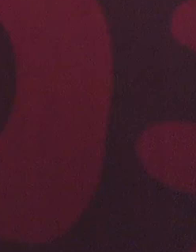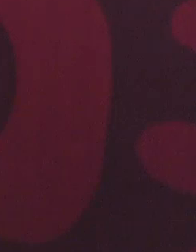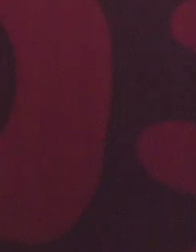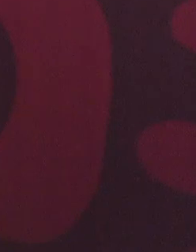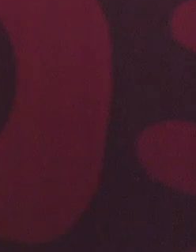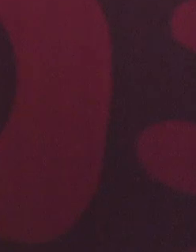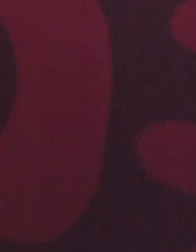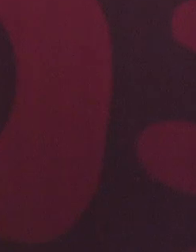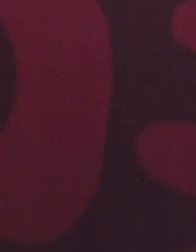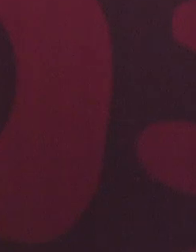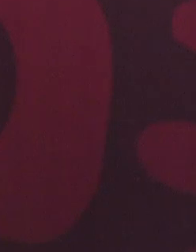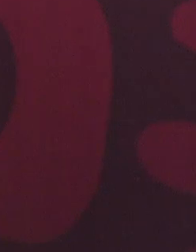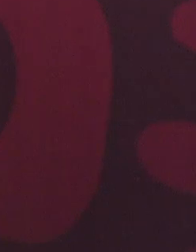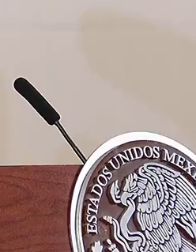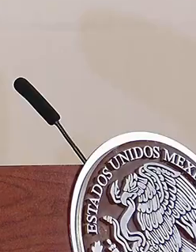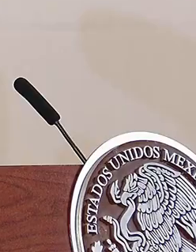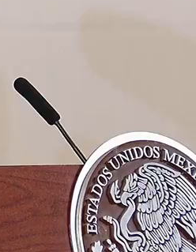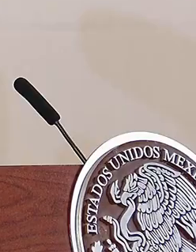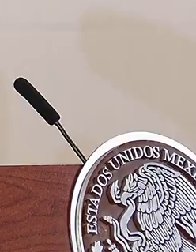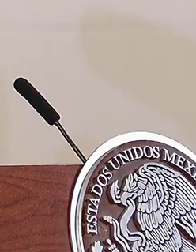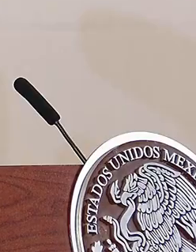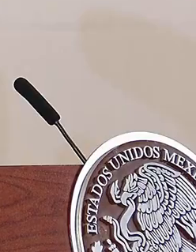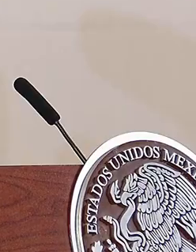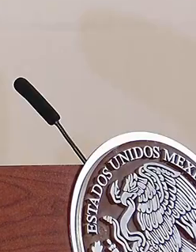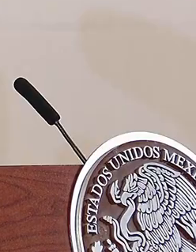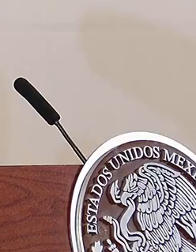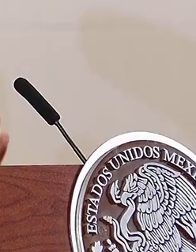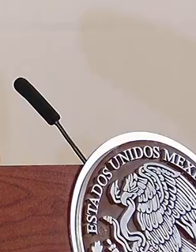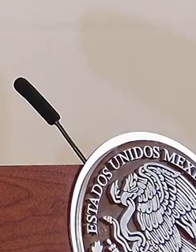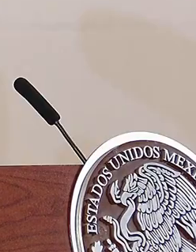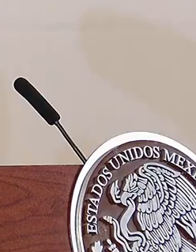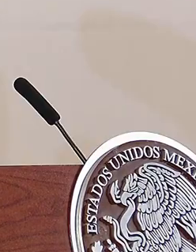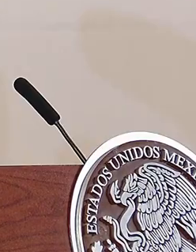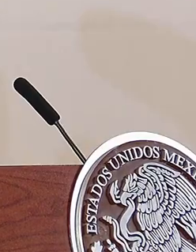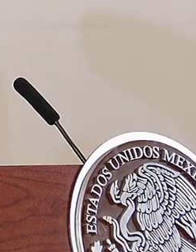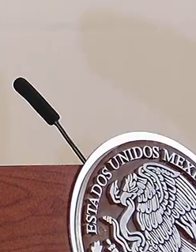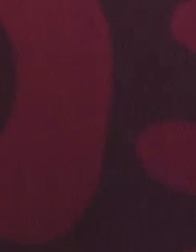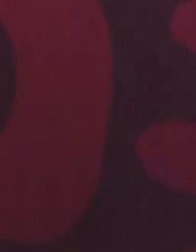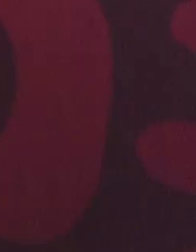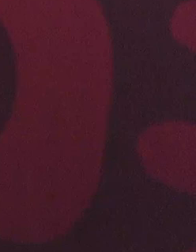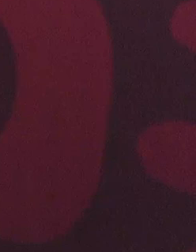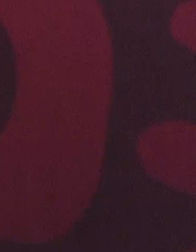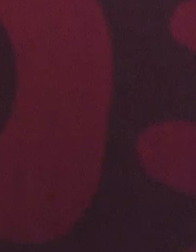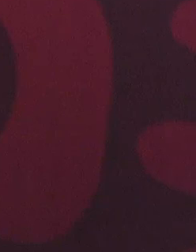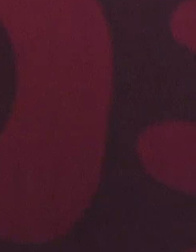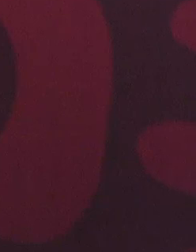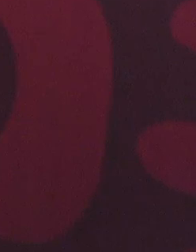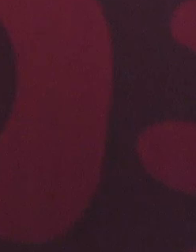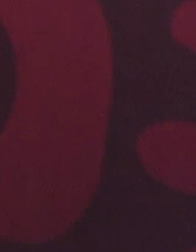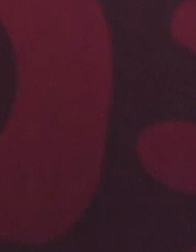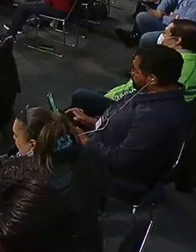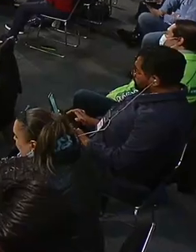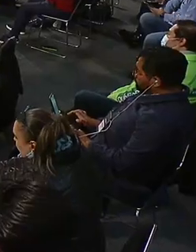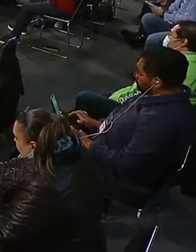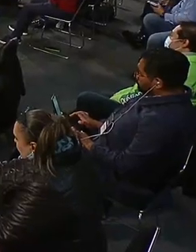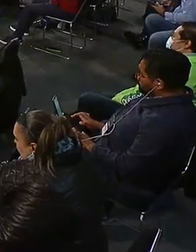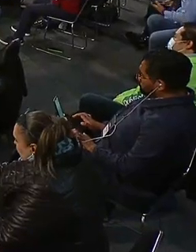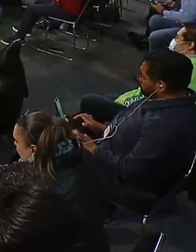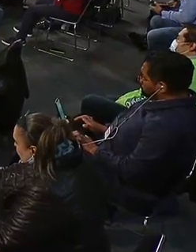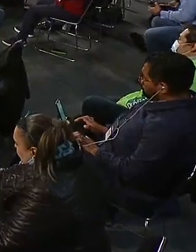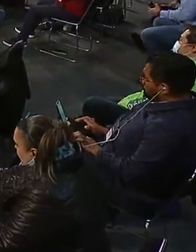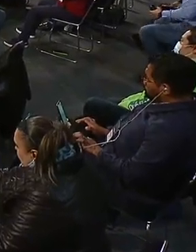Que estaría bueno un debate en inglés, ¿no? Entre los candidatos. Bueno, ahí nos vemos. Que desayunen bien.